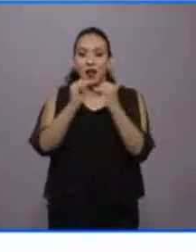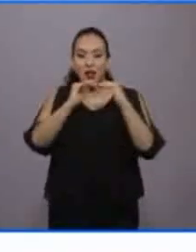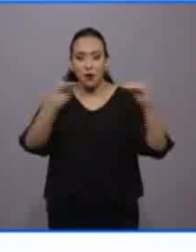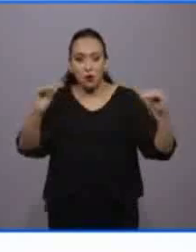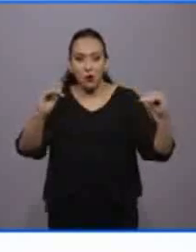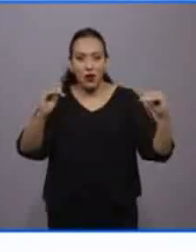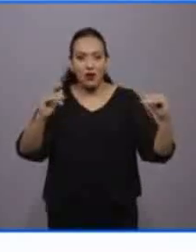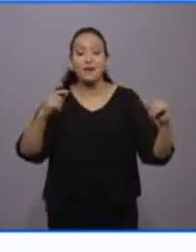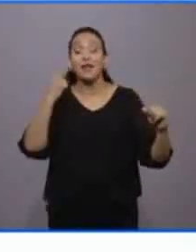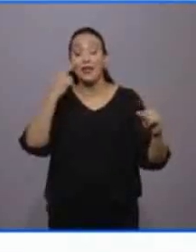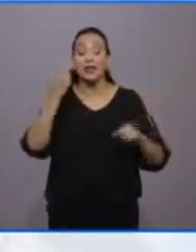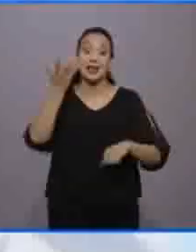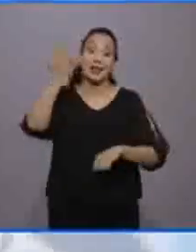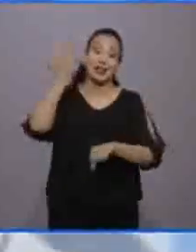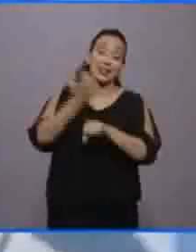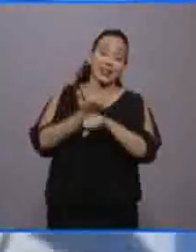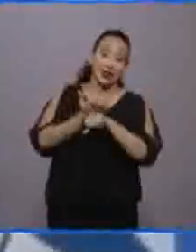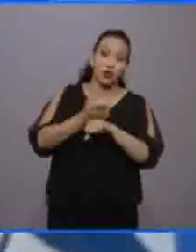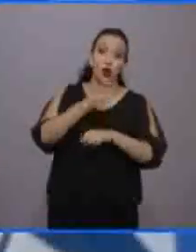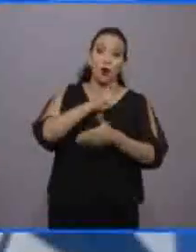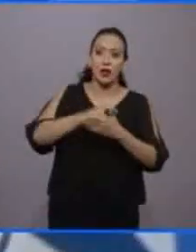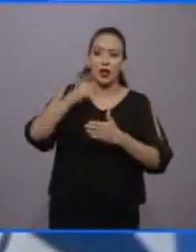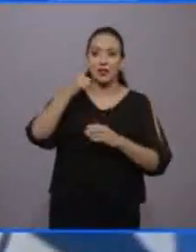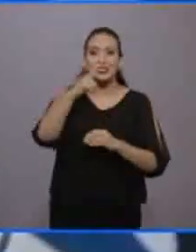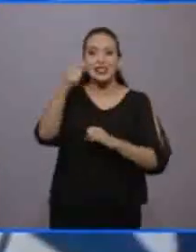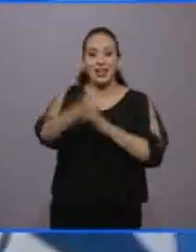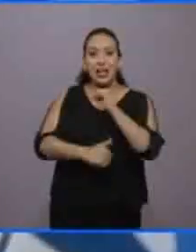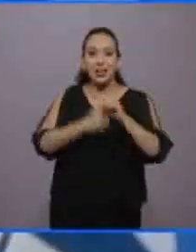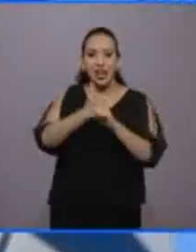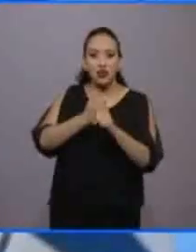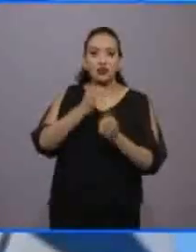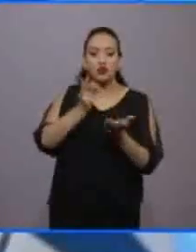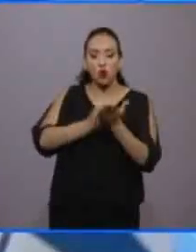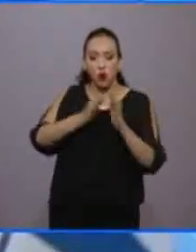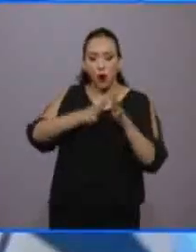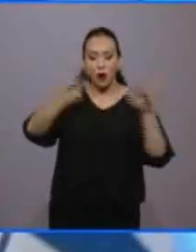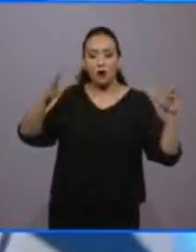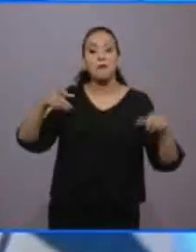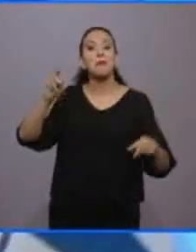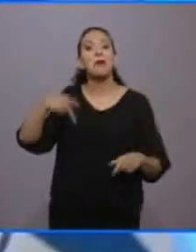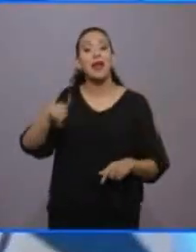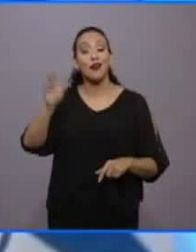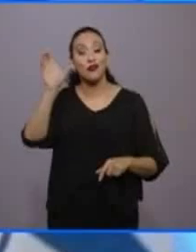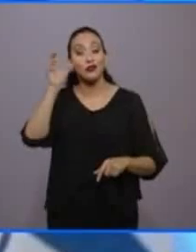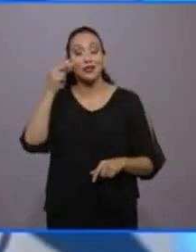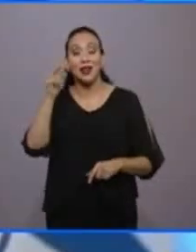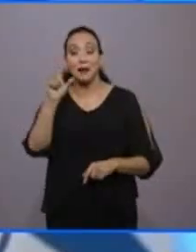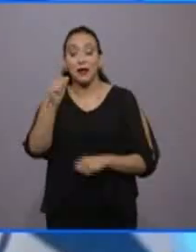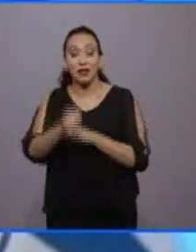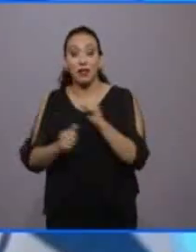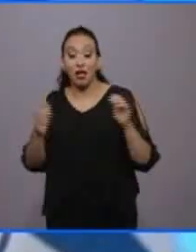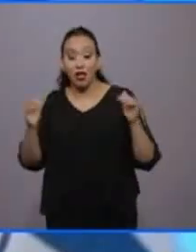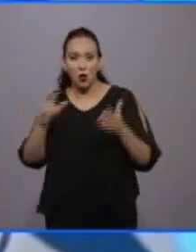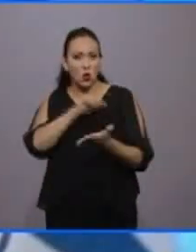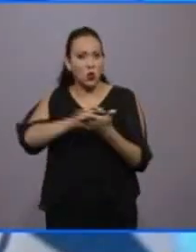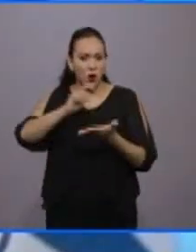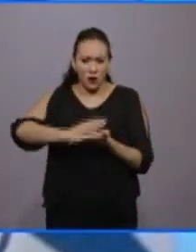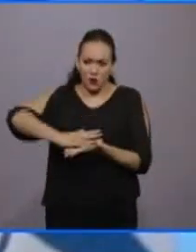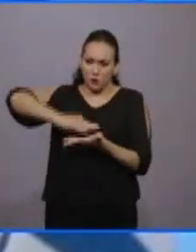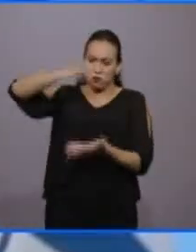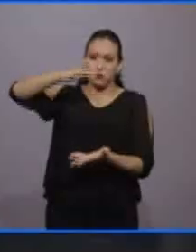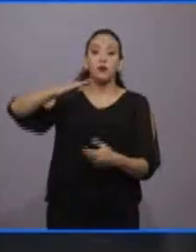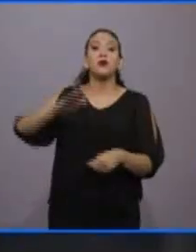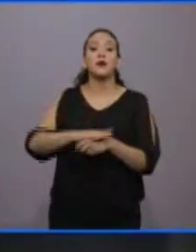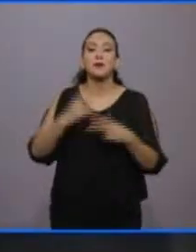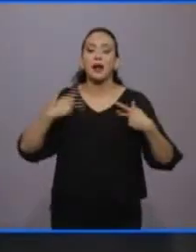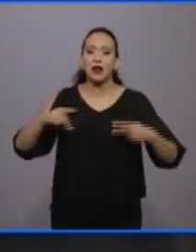1900, en 100 años. Ese era el nivel del crecimiento y el motor económico que le representaba a China el urbanizar a su